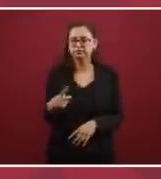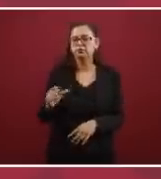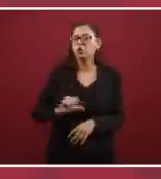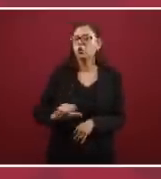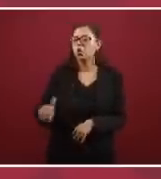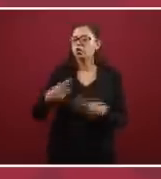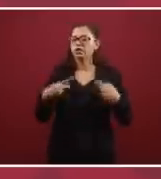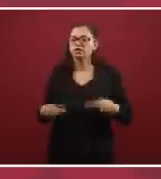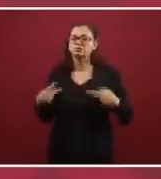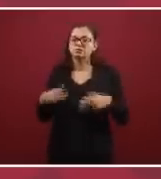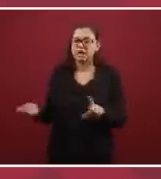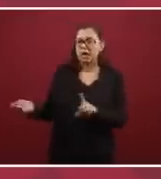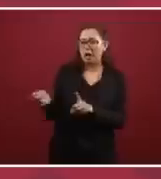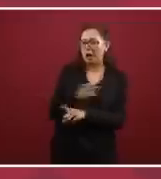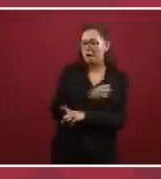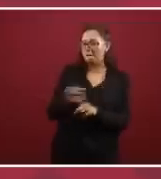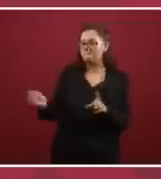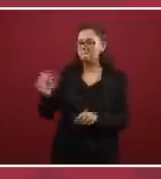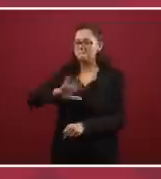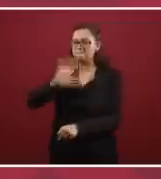nadie,